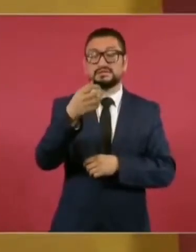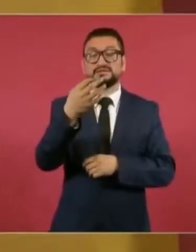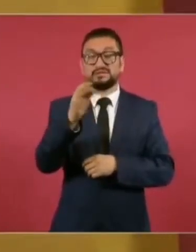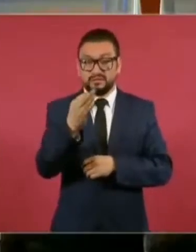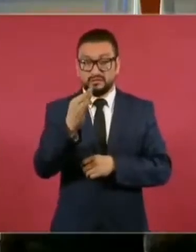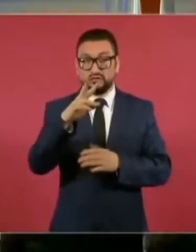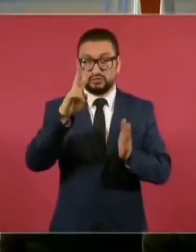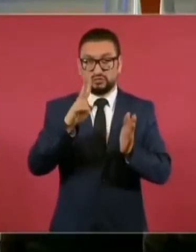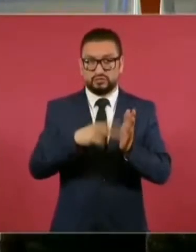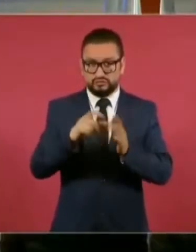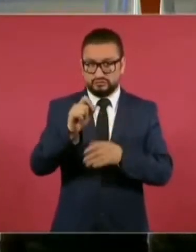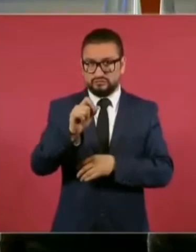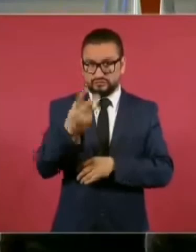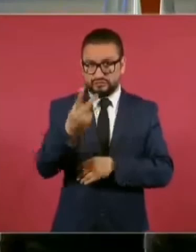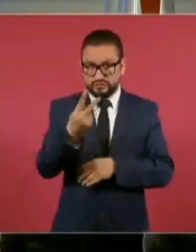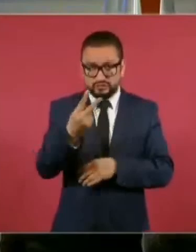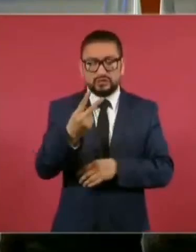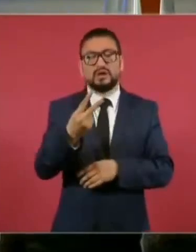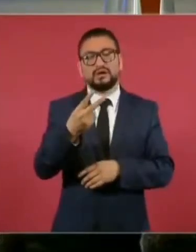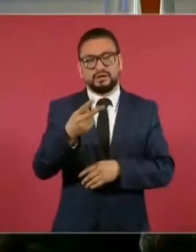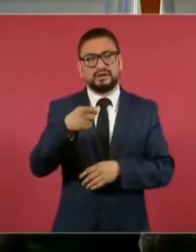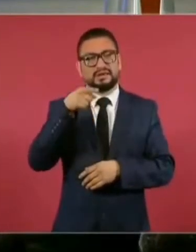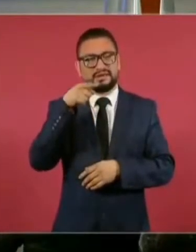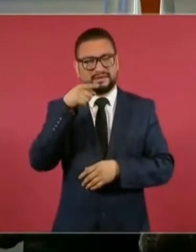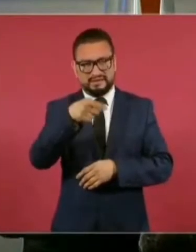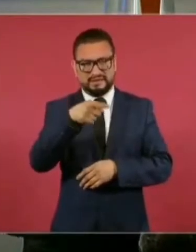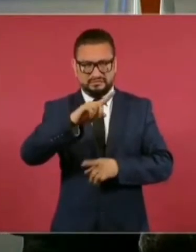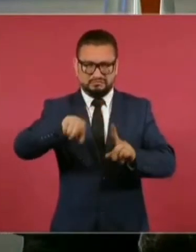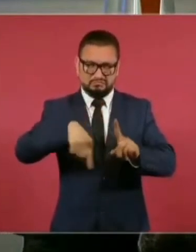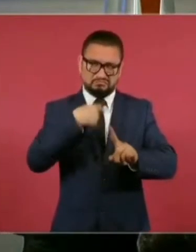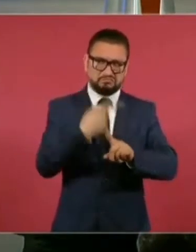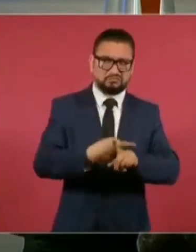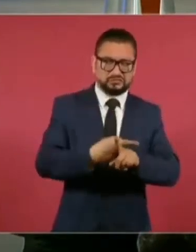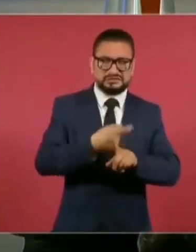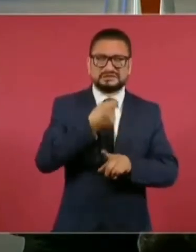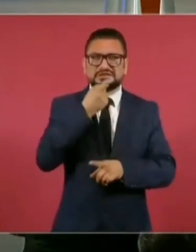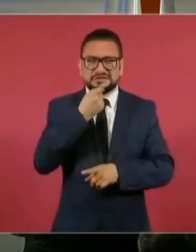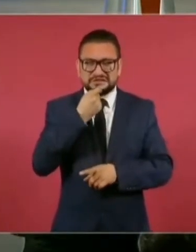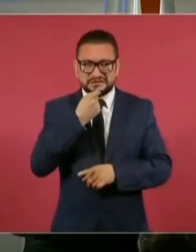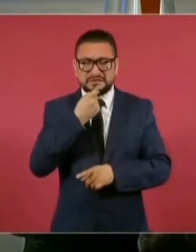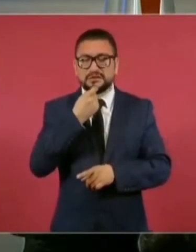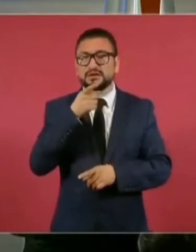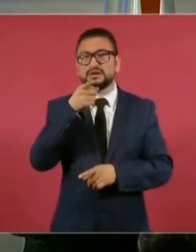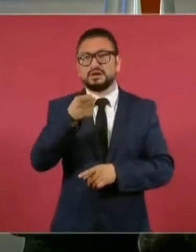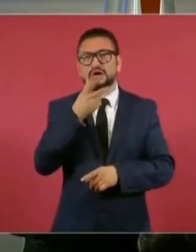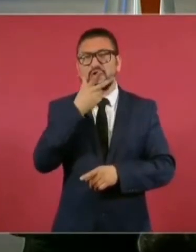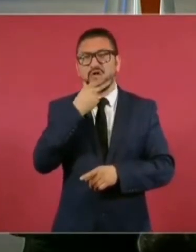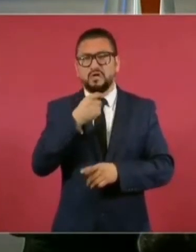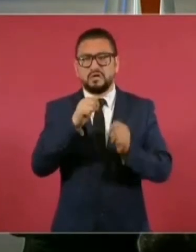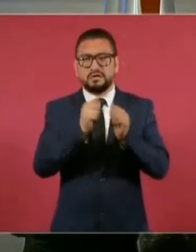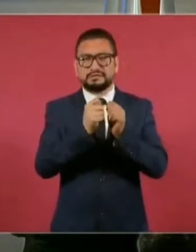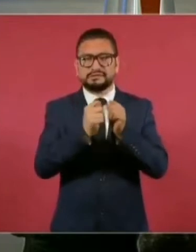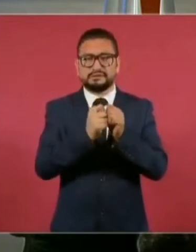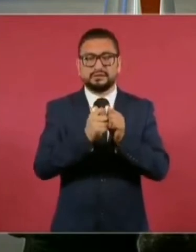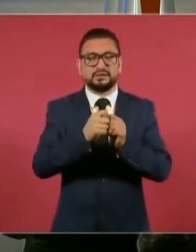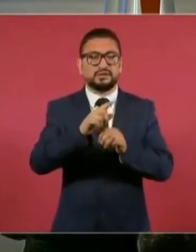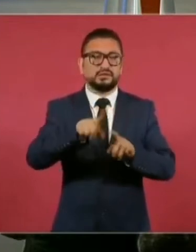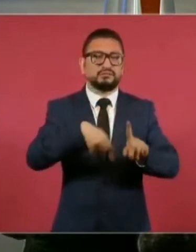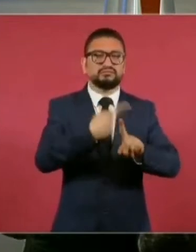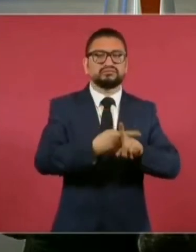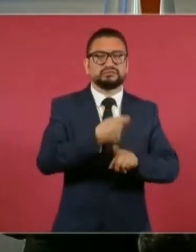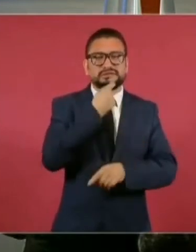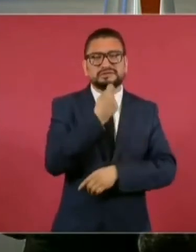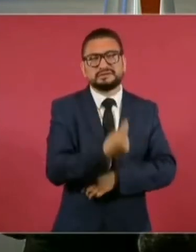del 2022. Este abuso sexual cometido en agravio de una